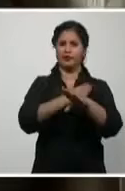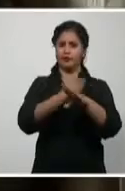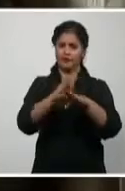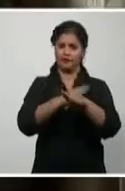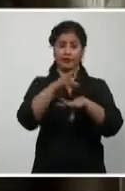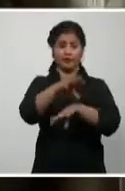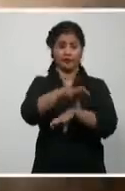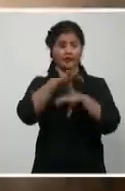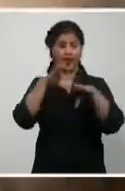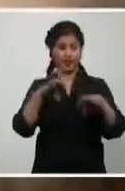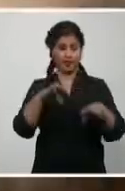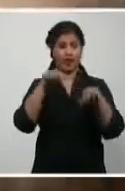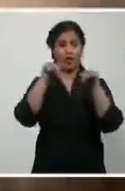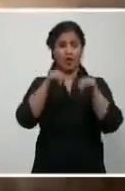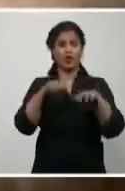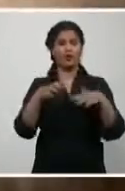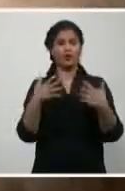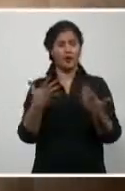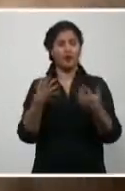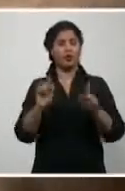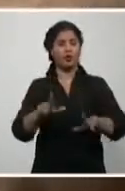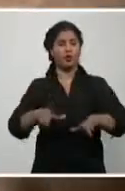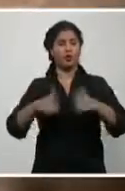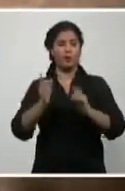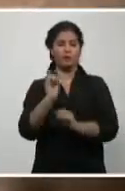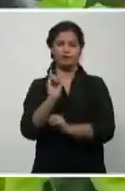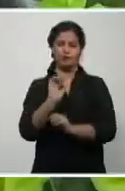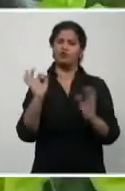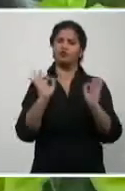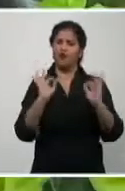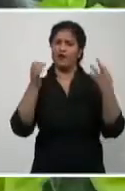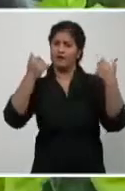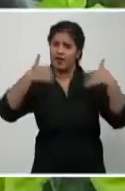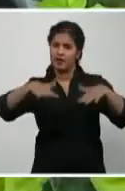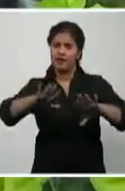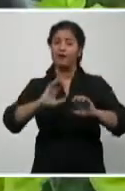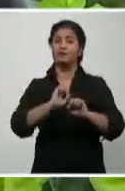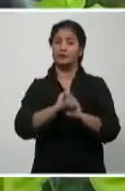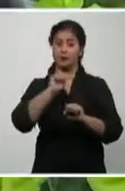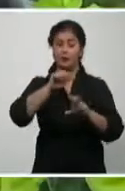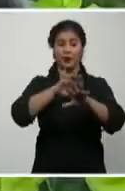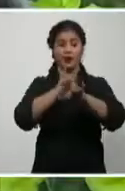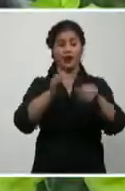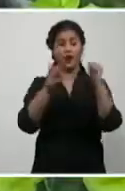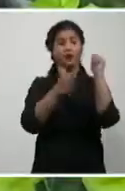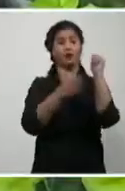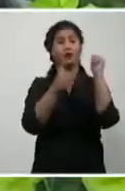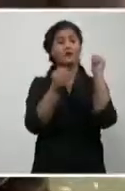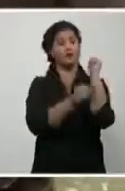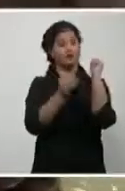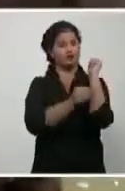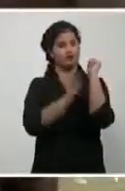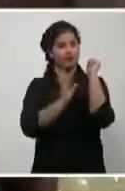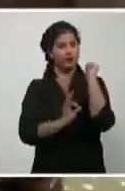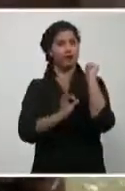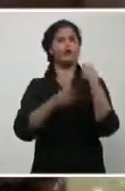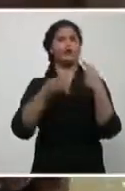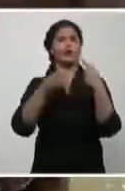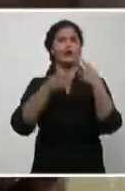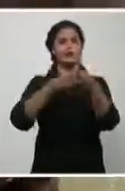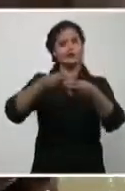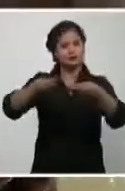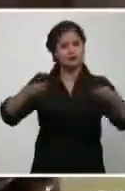sobradas potencialidades por esta región oriental. Además, se intensifica el movimiento de patios y parcelas, el programa